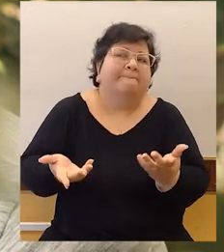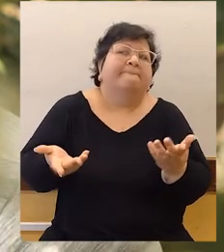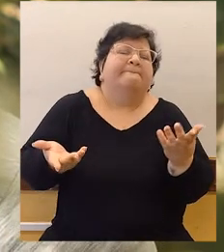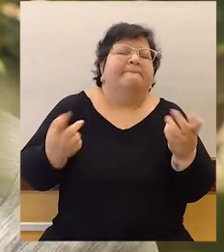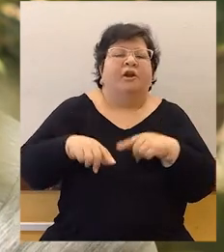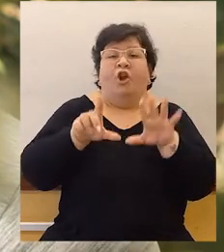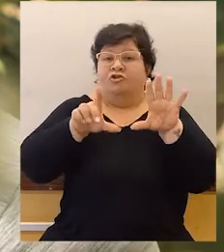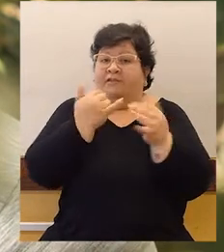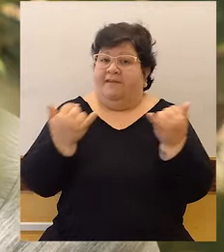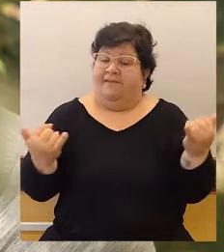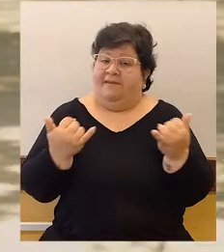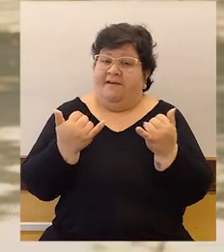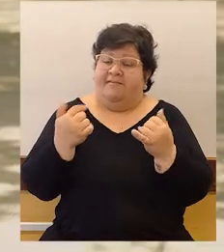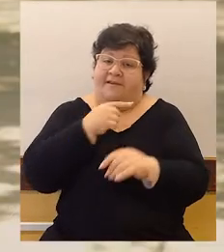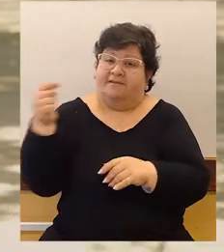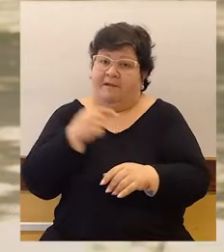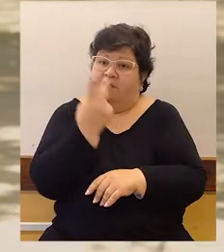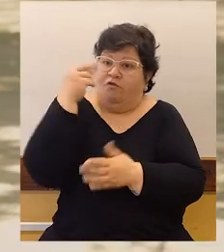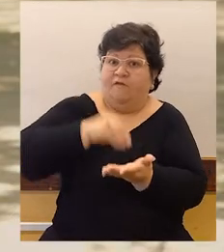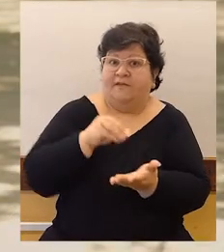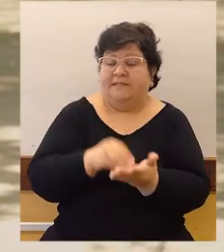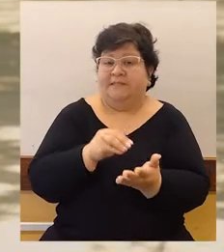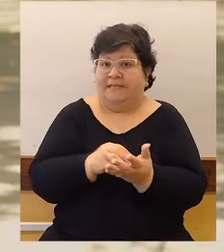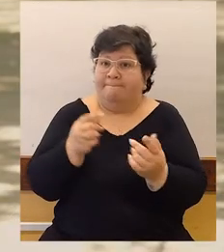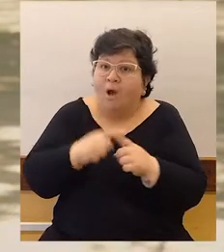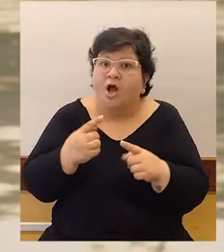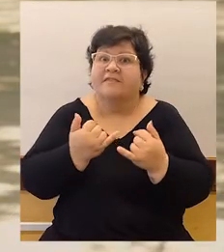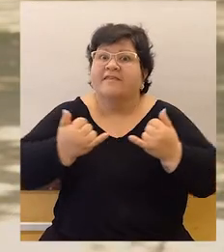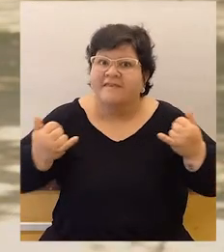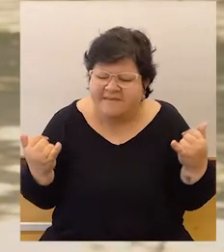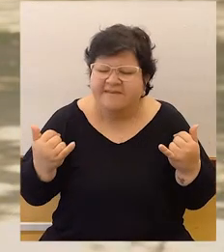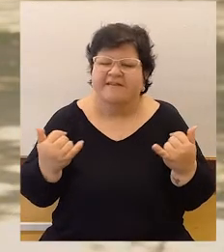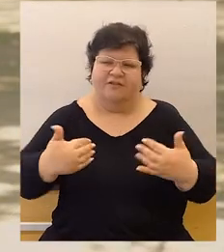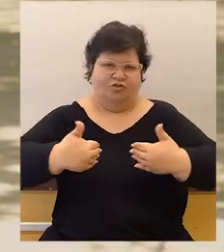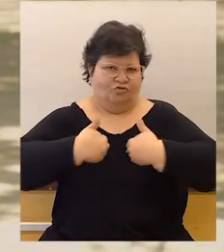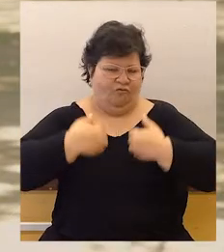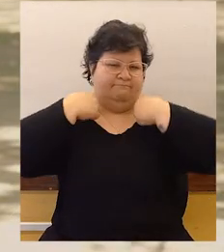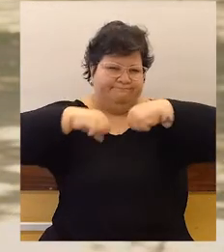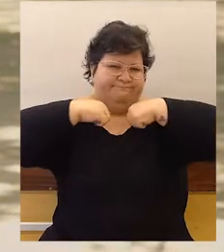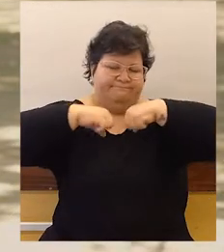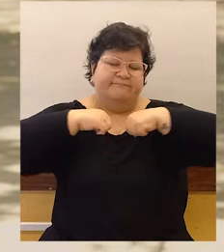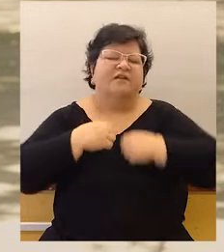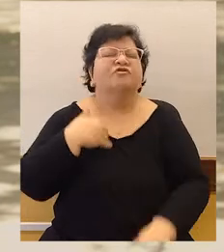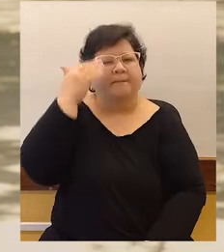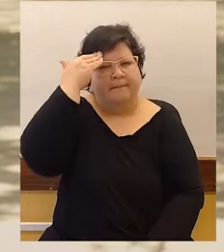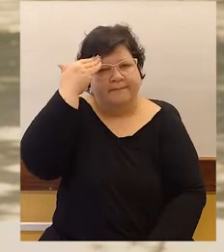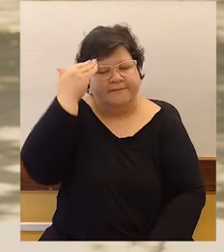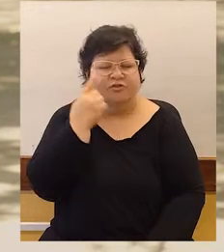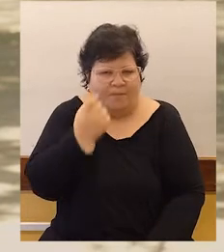los 7 días de la semana, 2 veces al día entrenando, soy yo y sé lo que puedo rendir, hasta dónde puedo rendir, hasta dónde